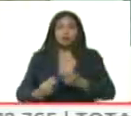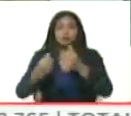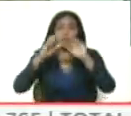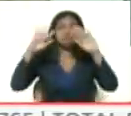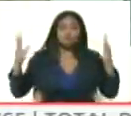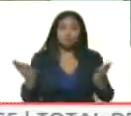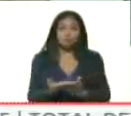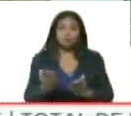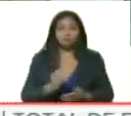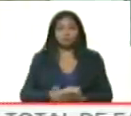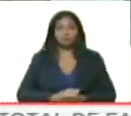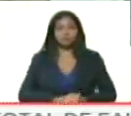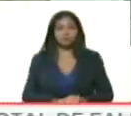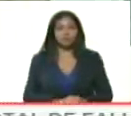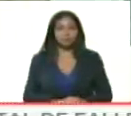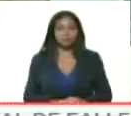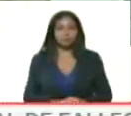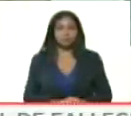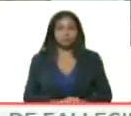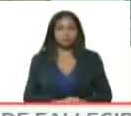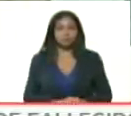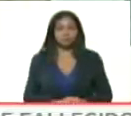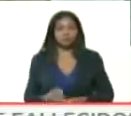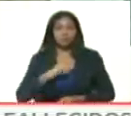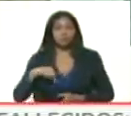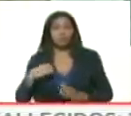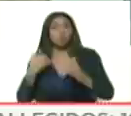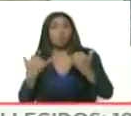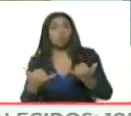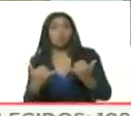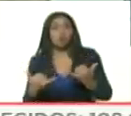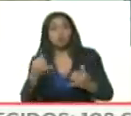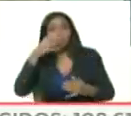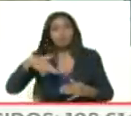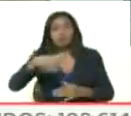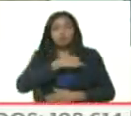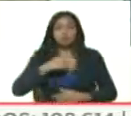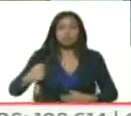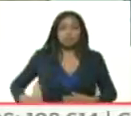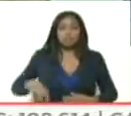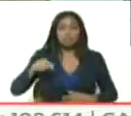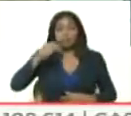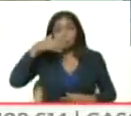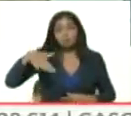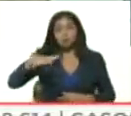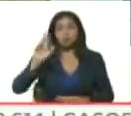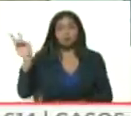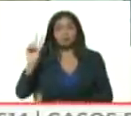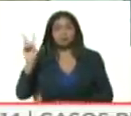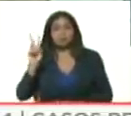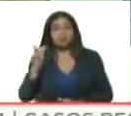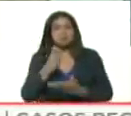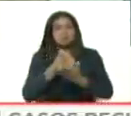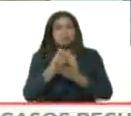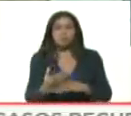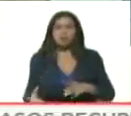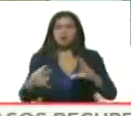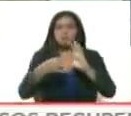mundial. En este momento, el pueblo chino y el pueblo venezolano siempre están